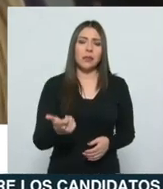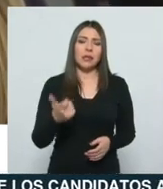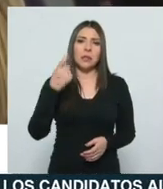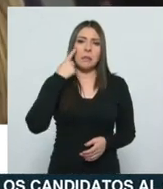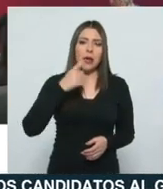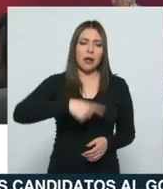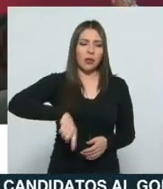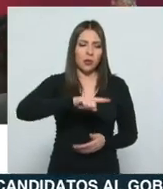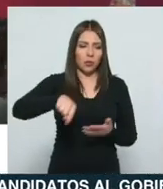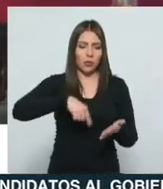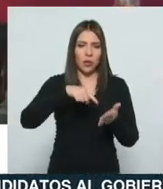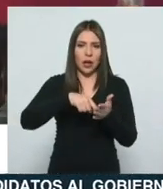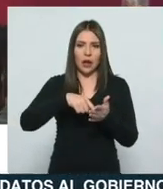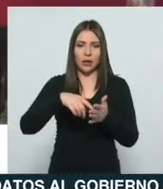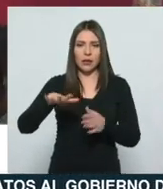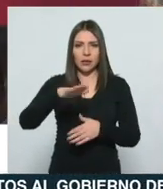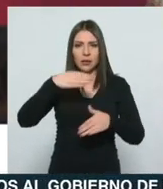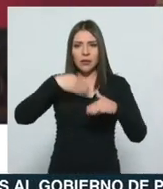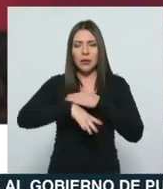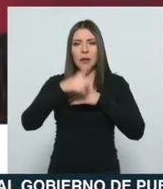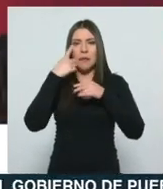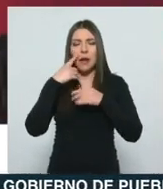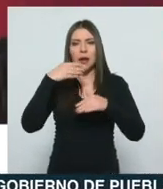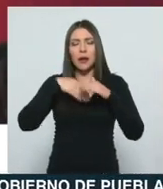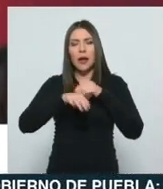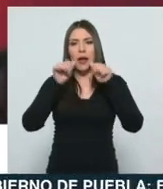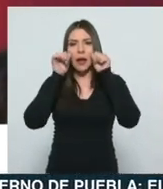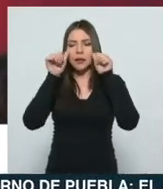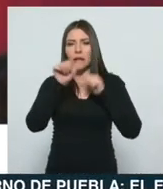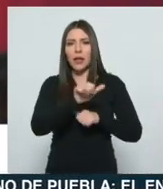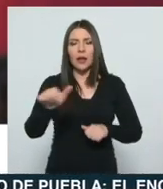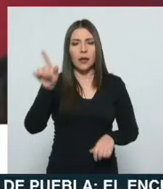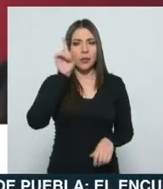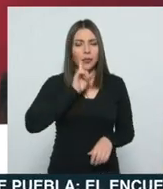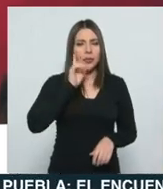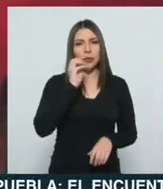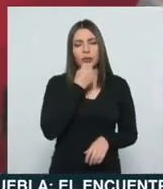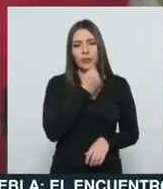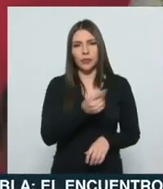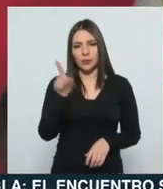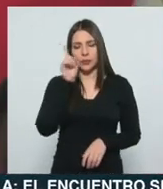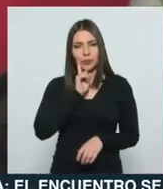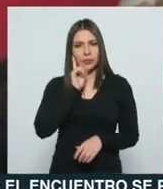atención. Con imágenes de Libe Rodríguez, Eric Pinto, 21 Noticias.